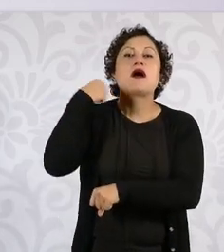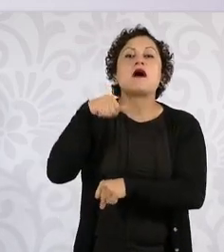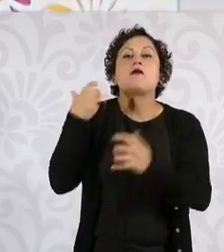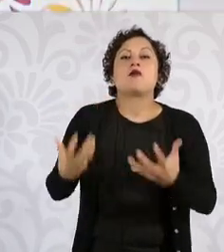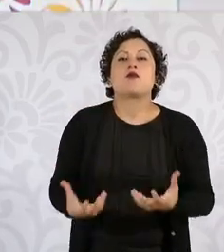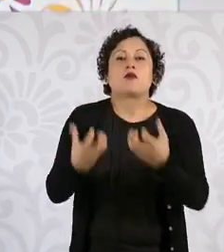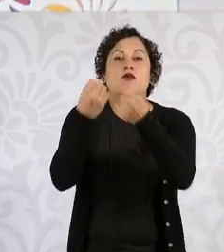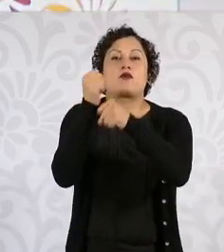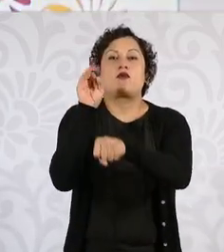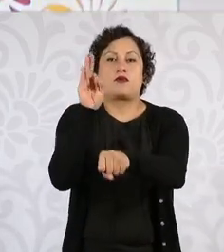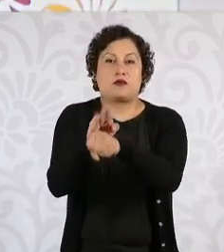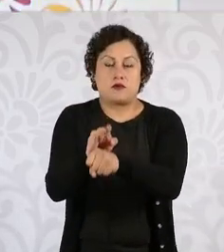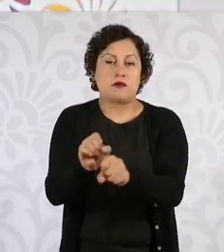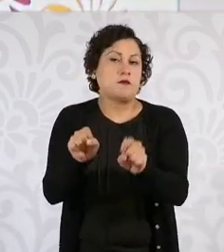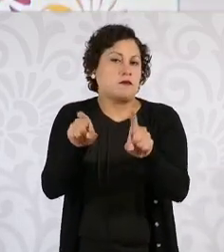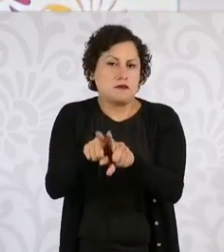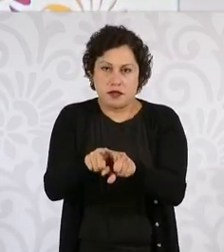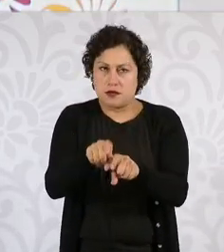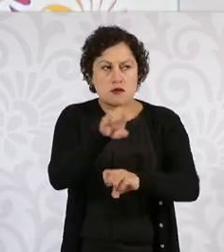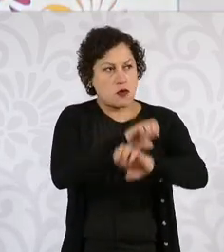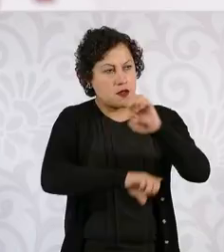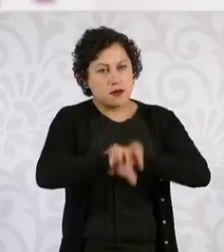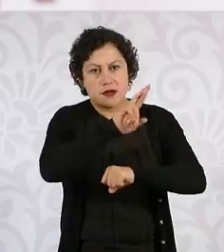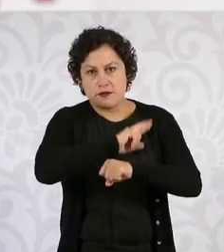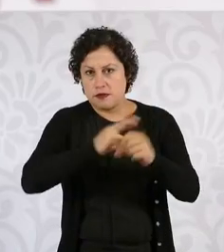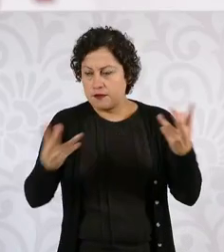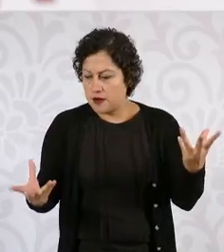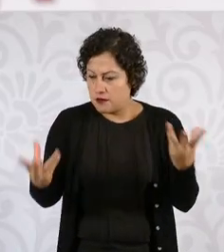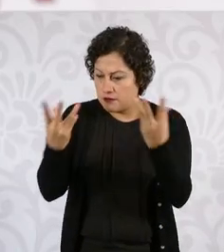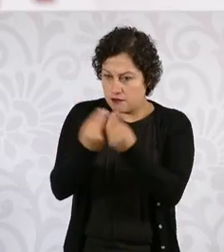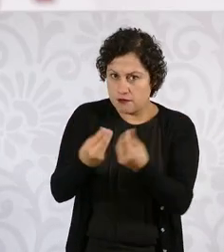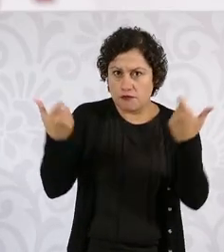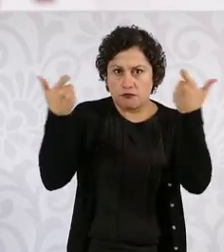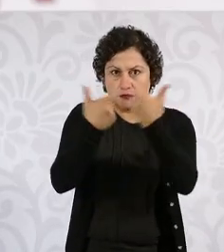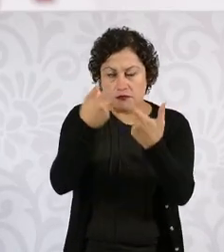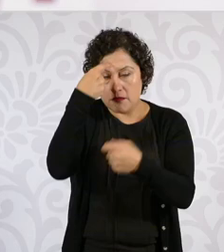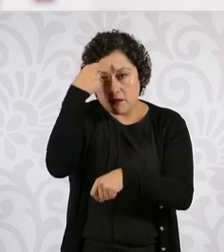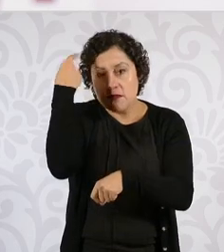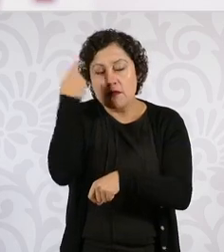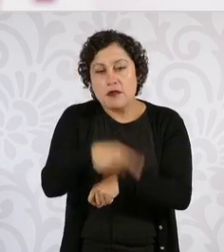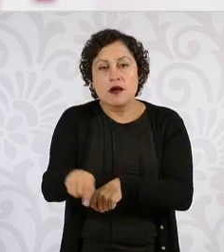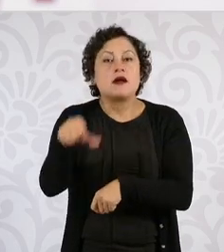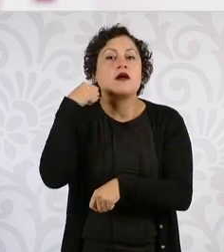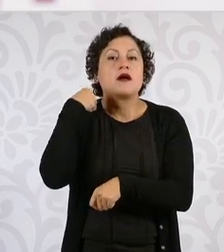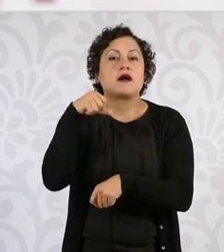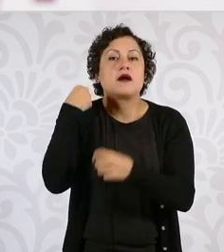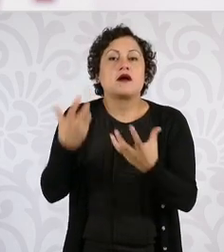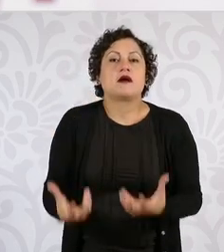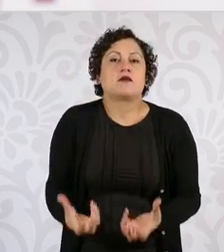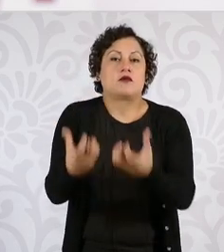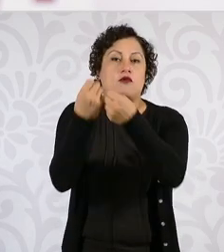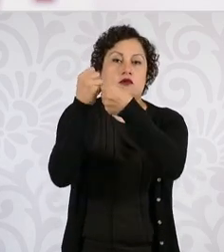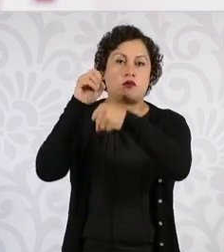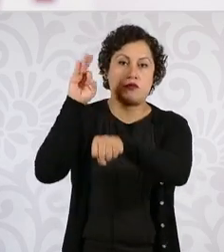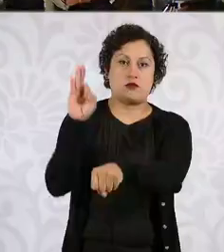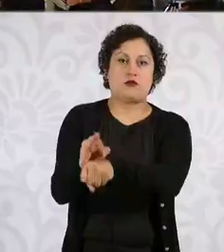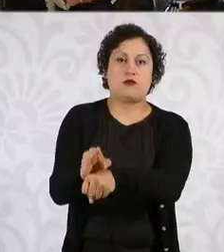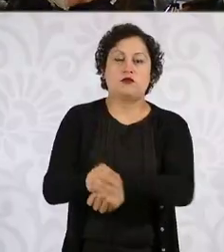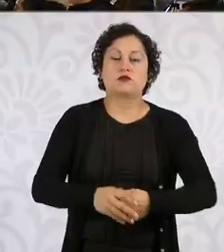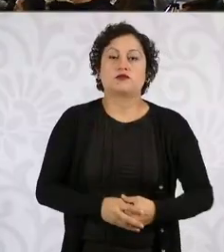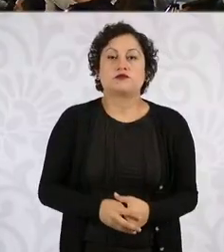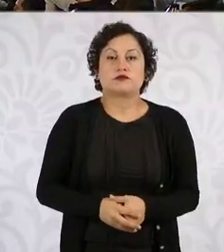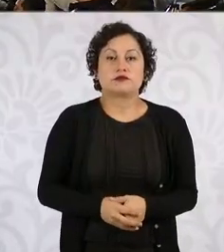en coordinación con la iniciativa privada también para el rescate y el apoyo que requiere